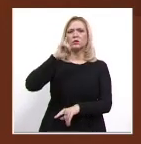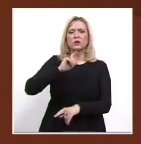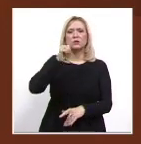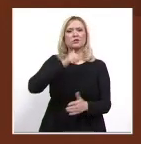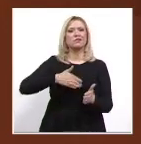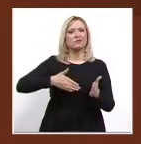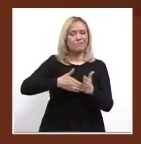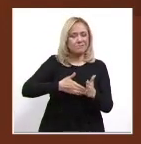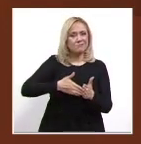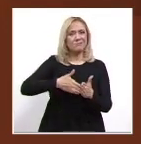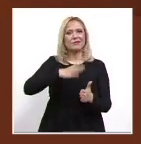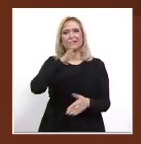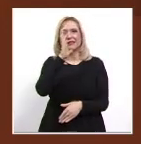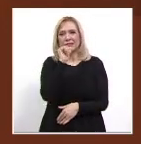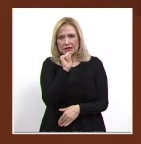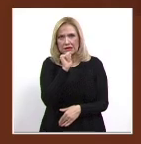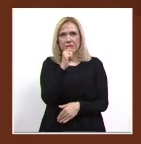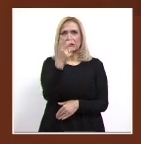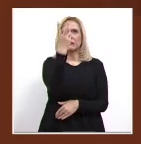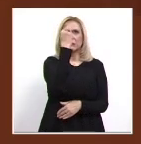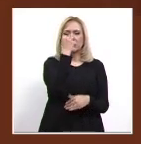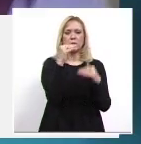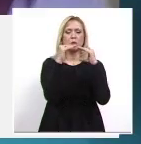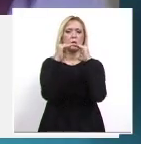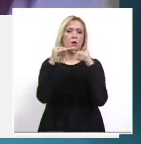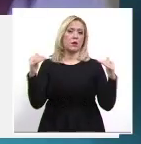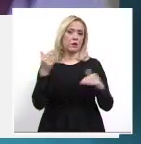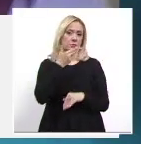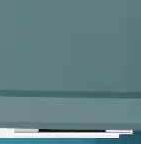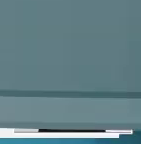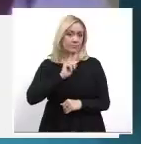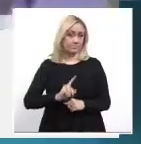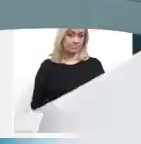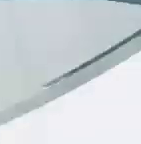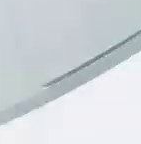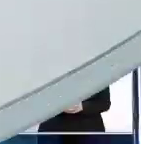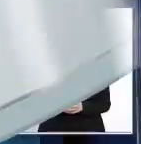barreras, obstáculos que impiden la igualdad sustantiva.